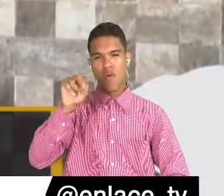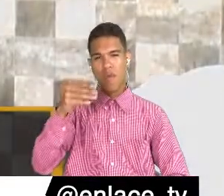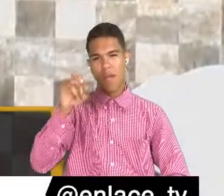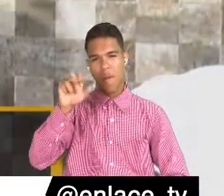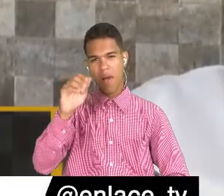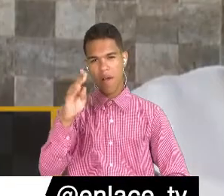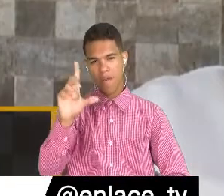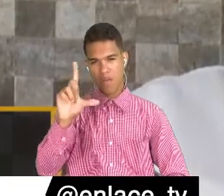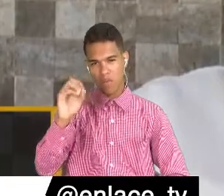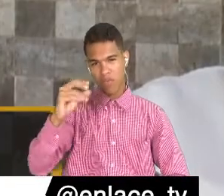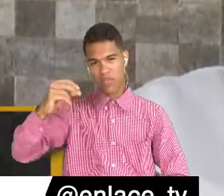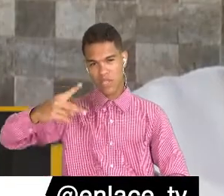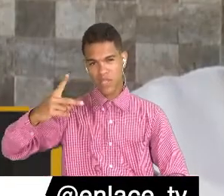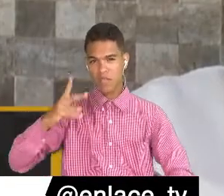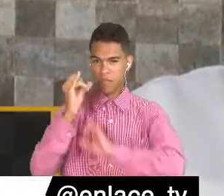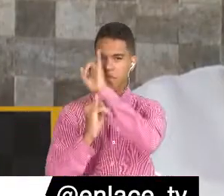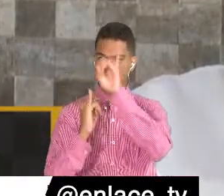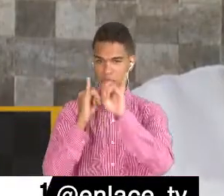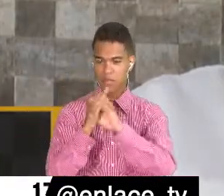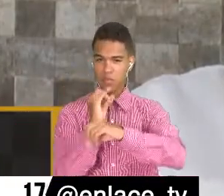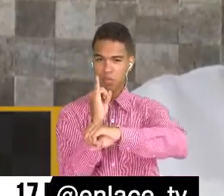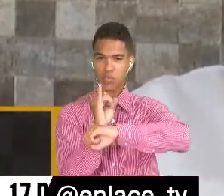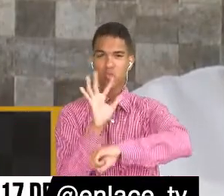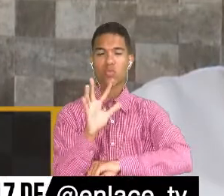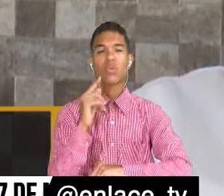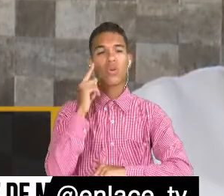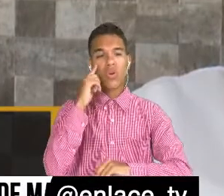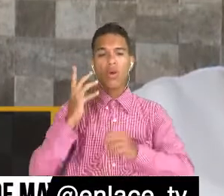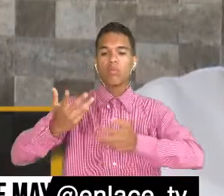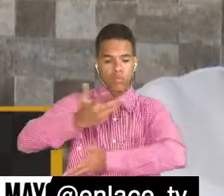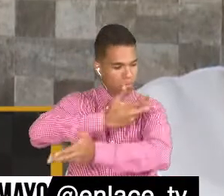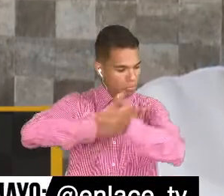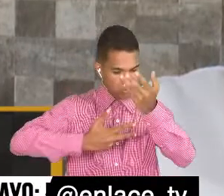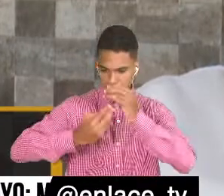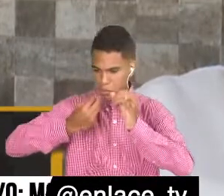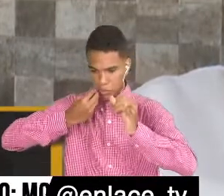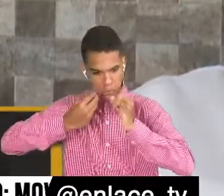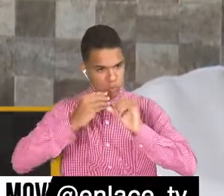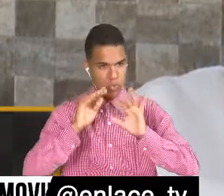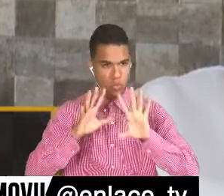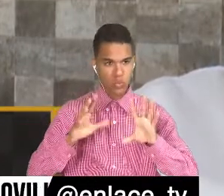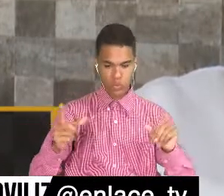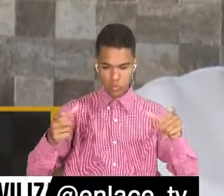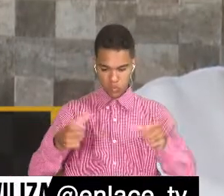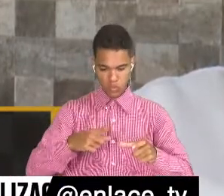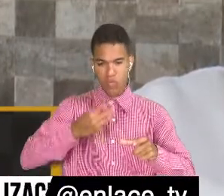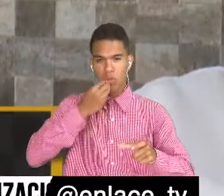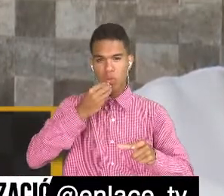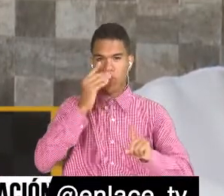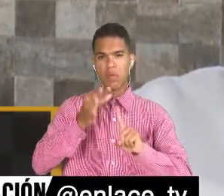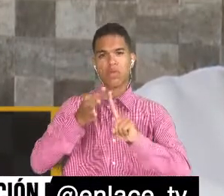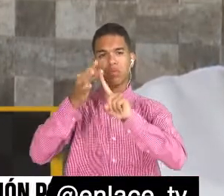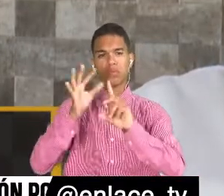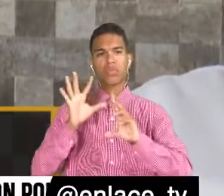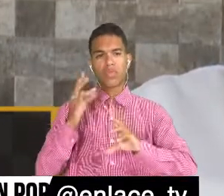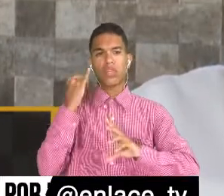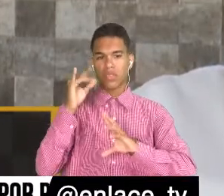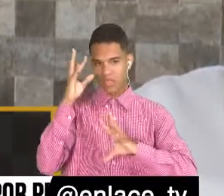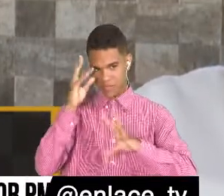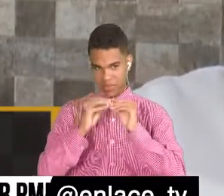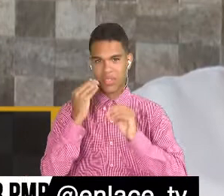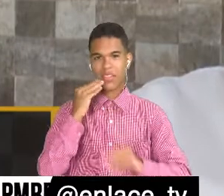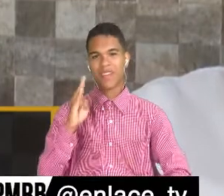Universal. Harán un bazar. Vamos a tener un, pues más que todo creo que un plato específicamente que hemos hablado con la señora Betty